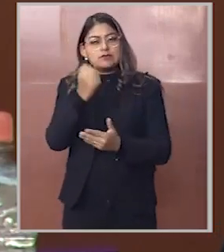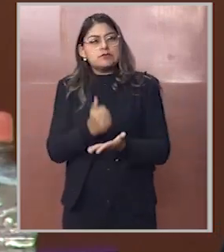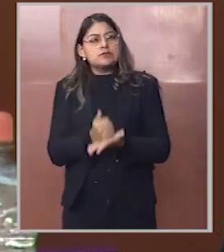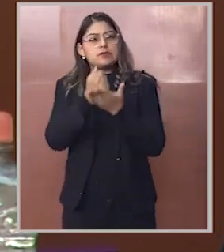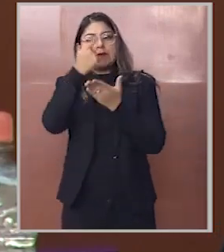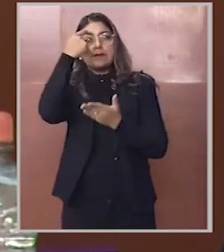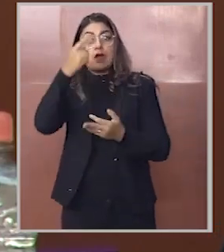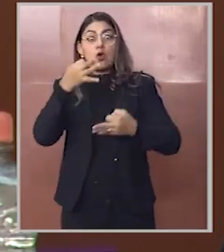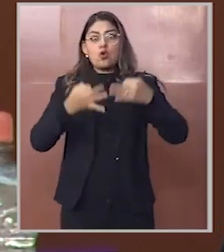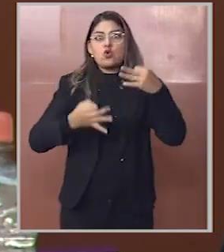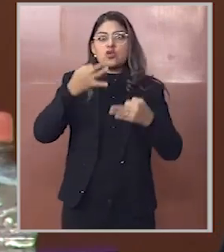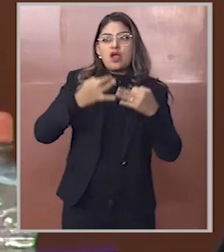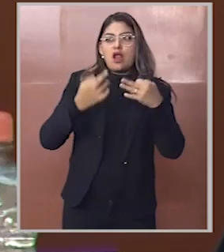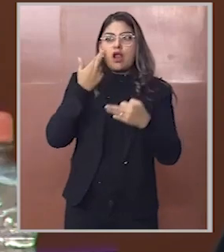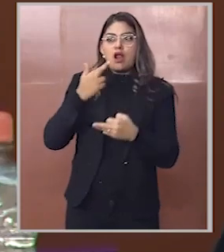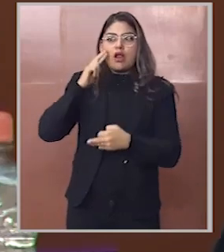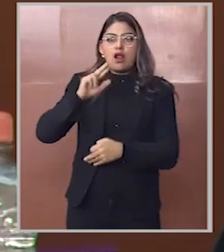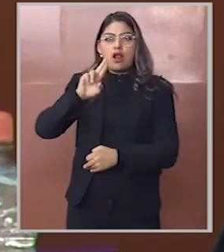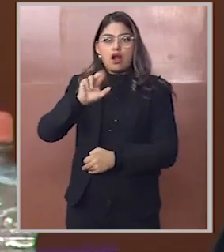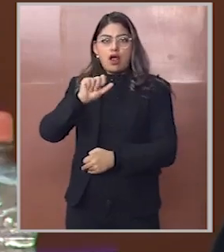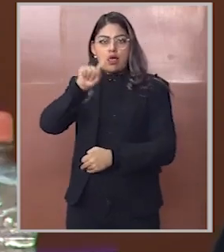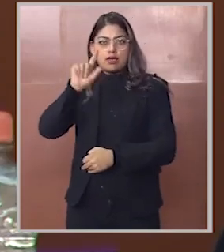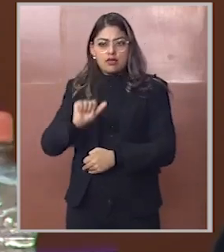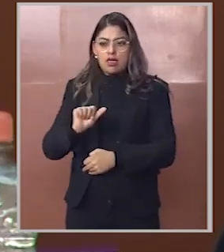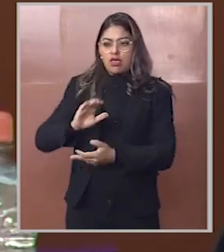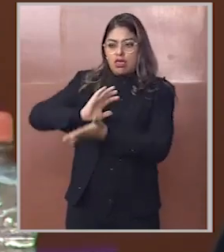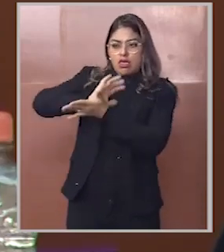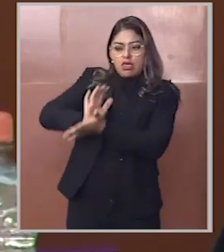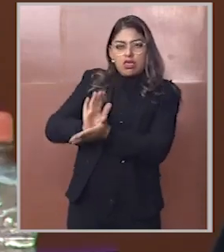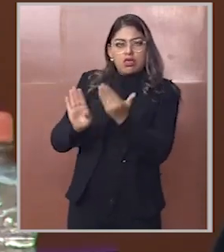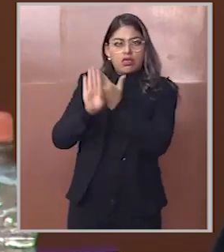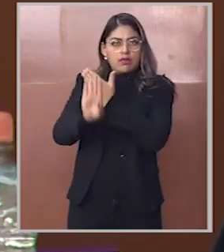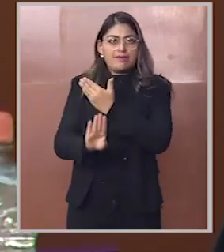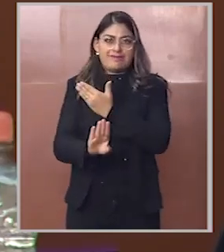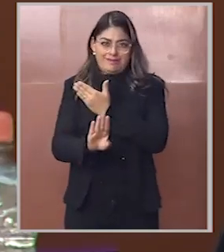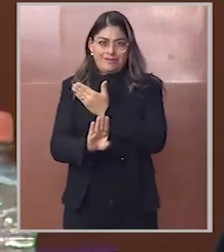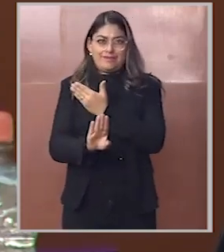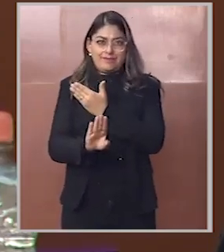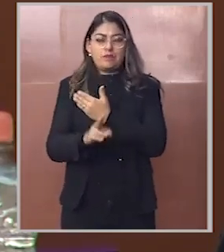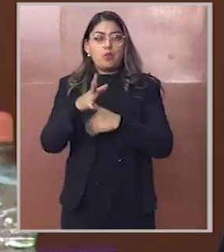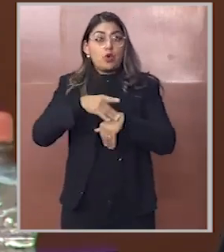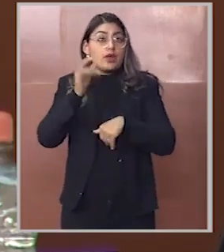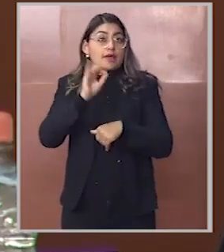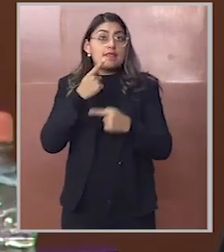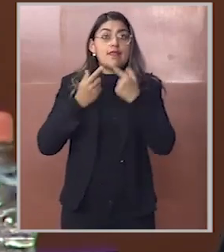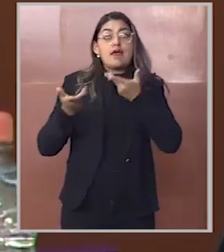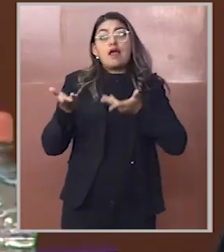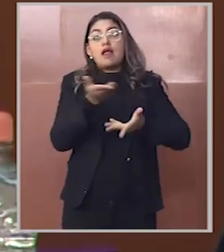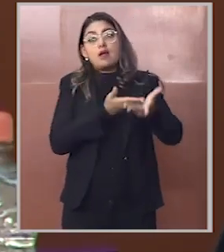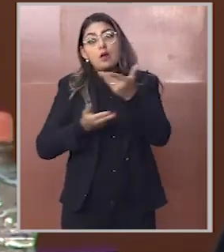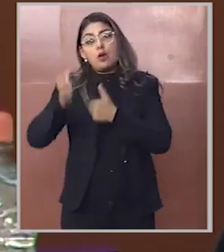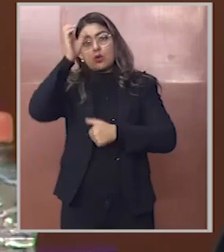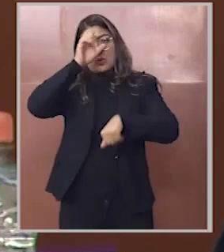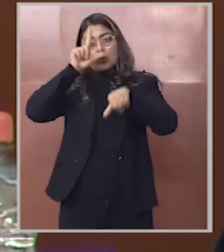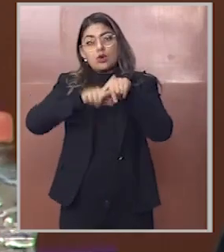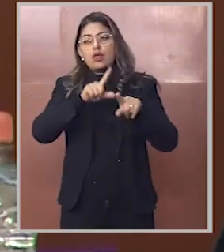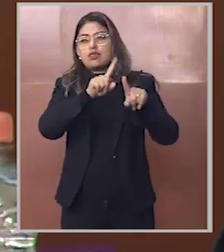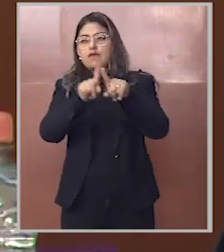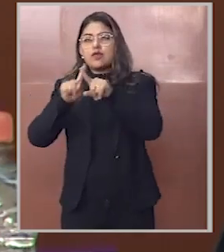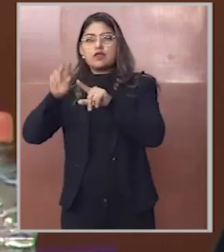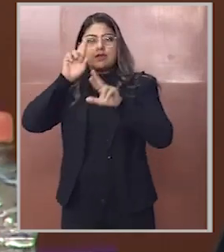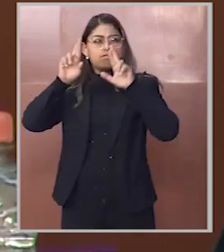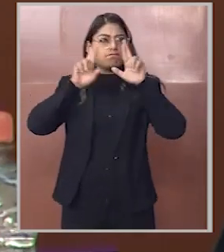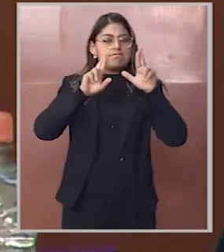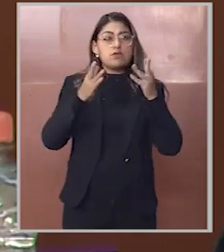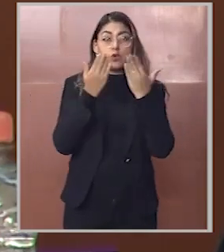porque si no hay comunicación si no hay un diálogo intercultural no vamos a poder avanzar y bueno me gustaría un poco